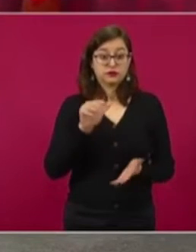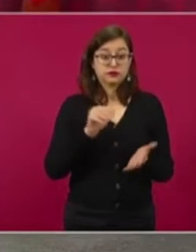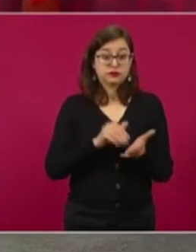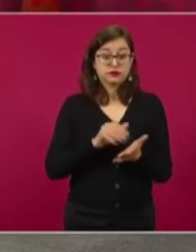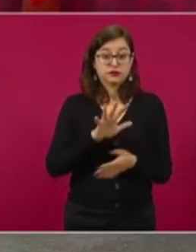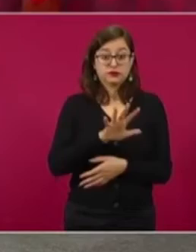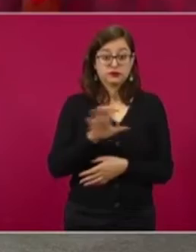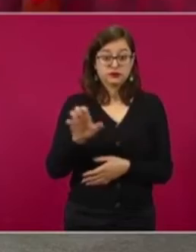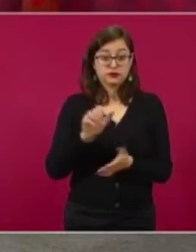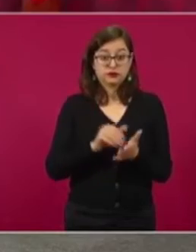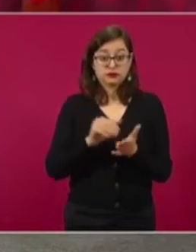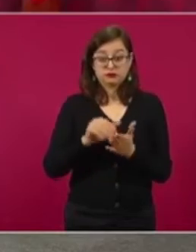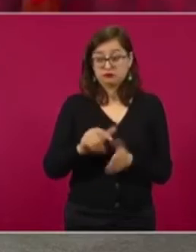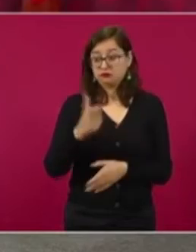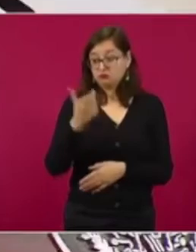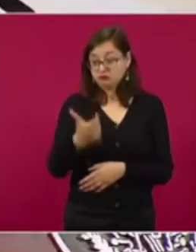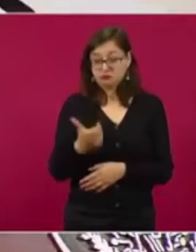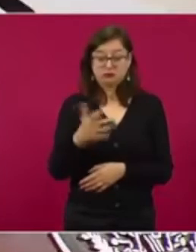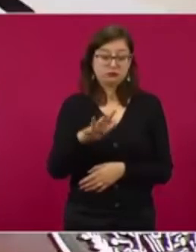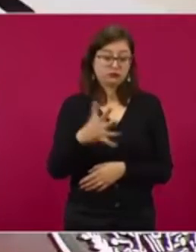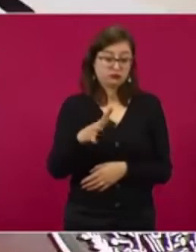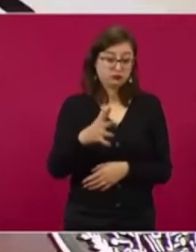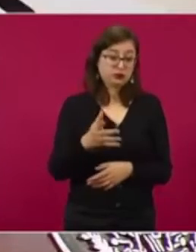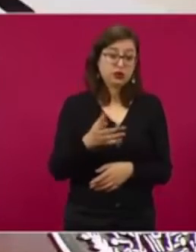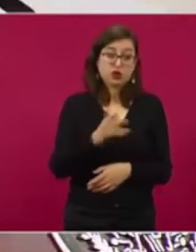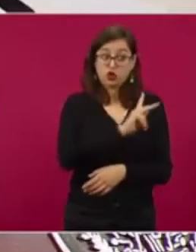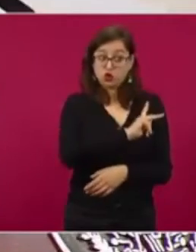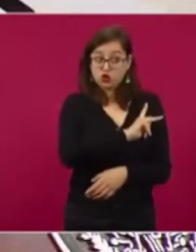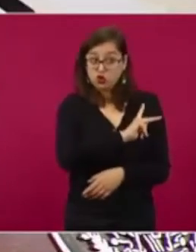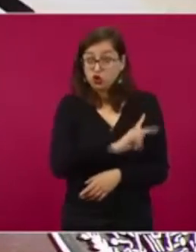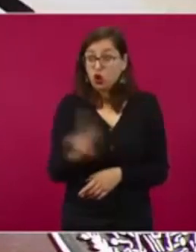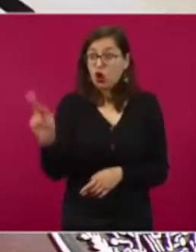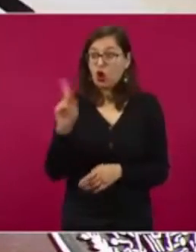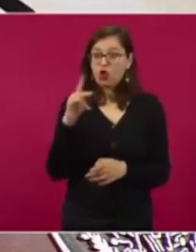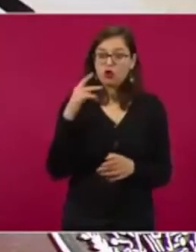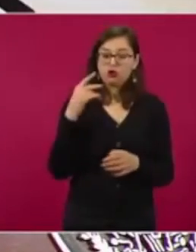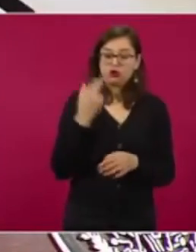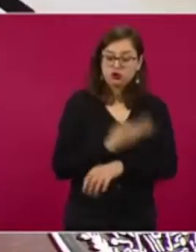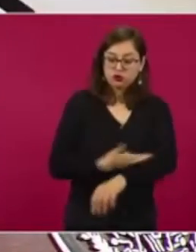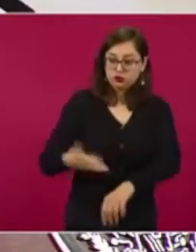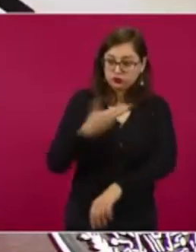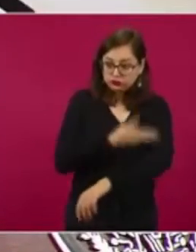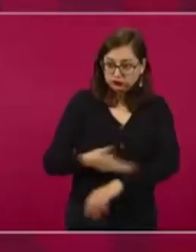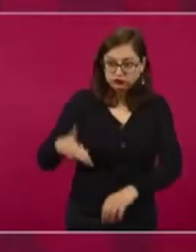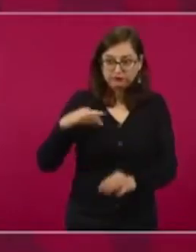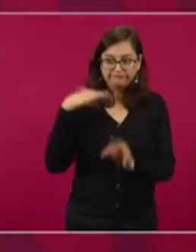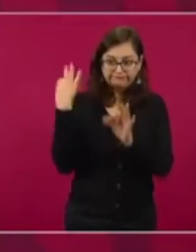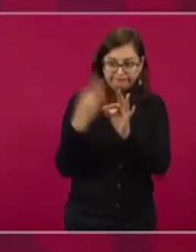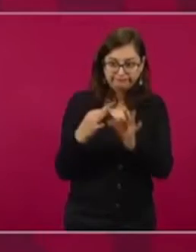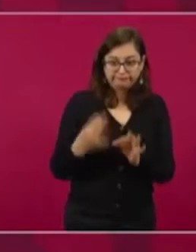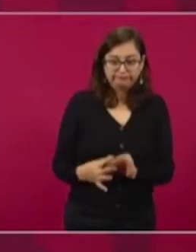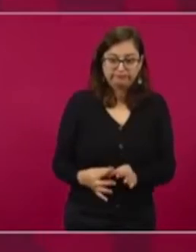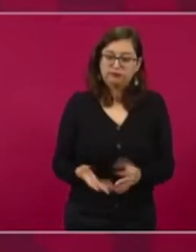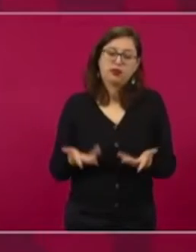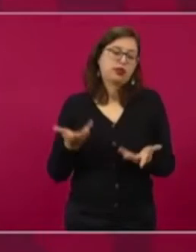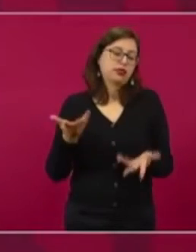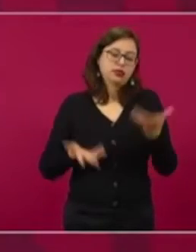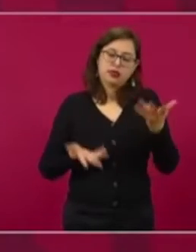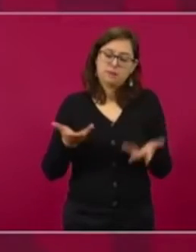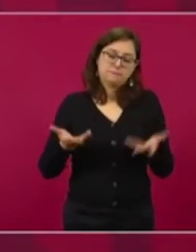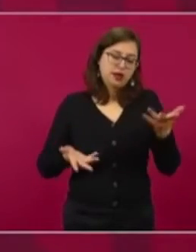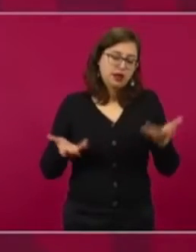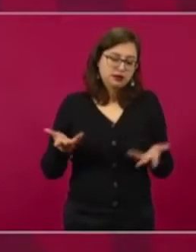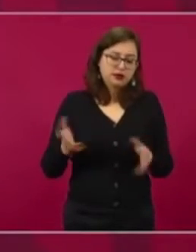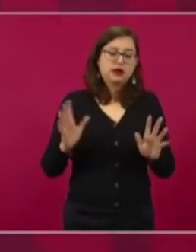5.500 millones de pesos. Entonces, dependiendo de cuál es el número de vehículos, pues es